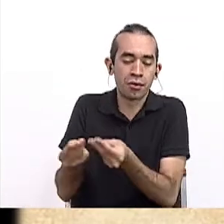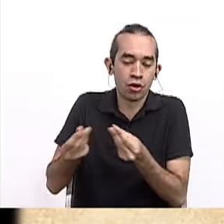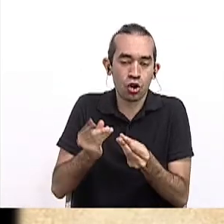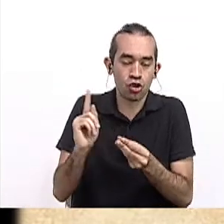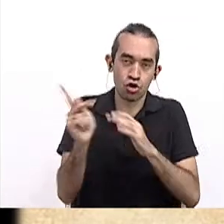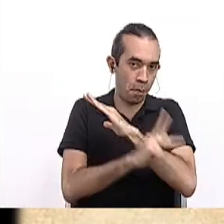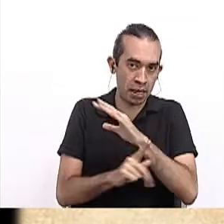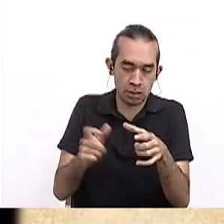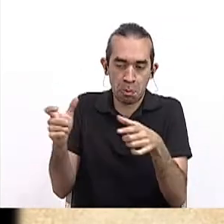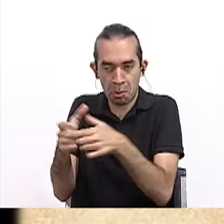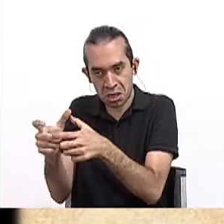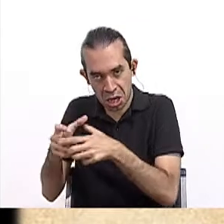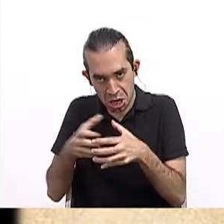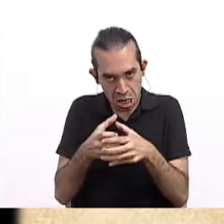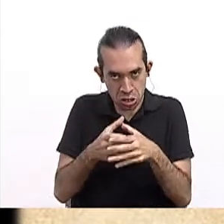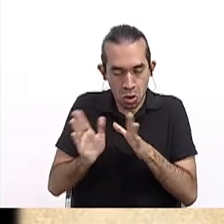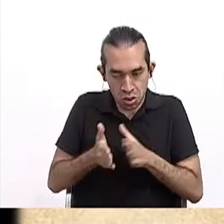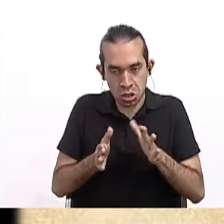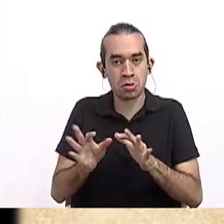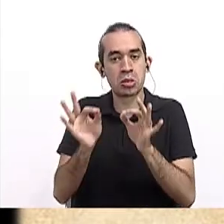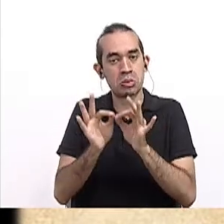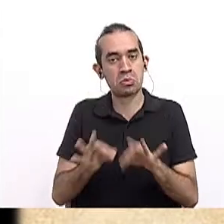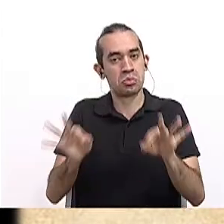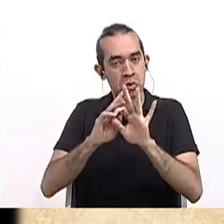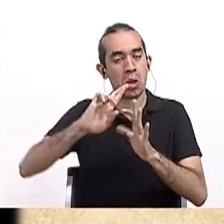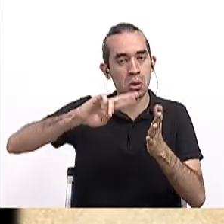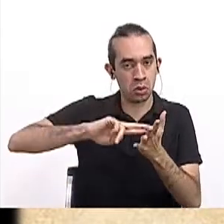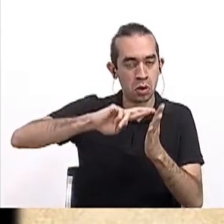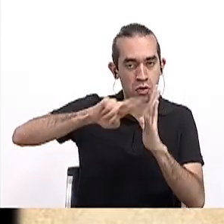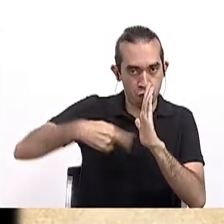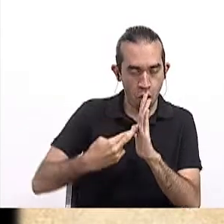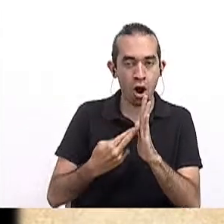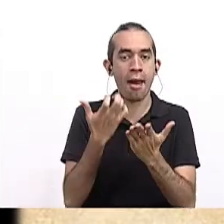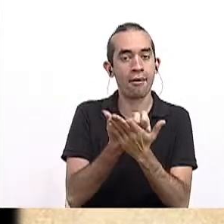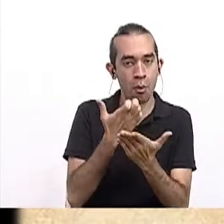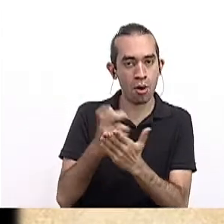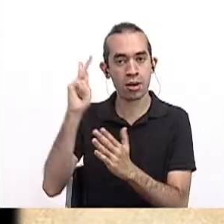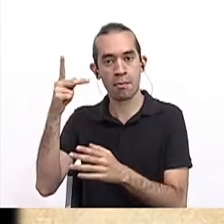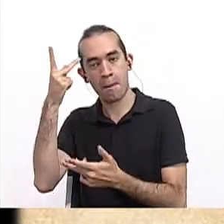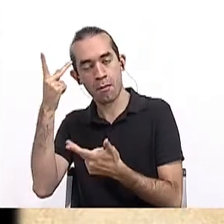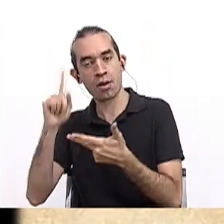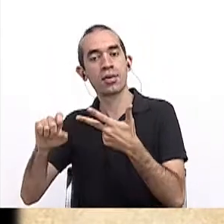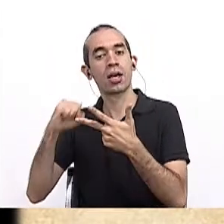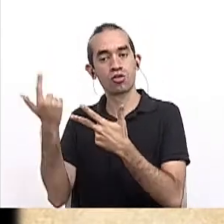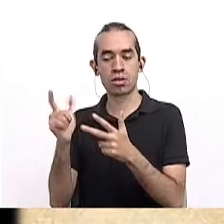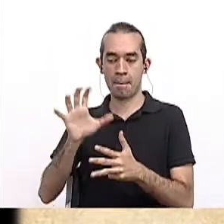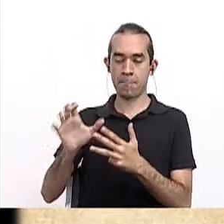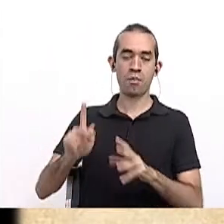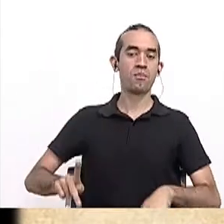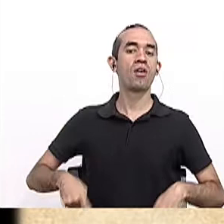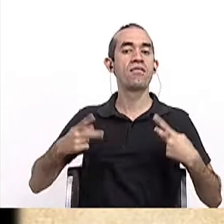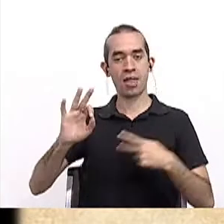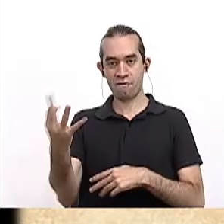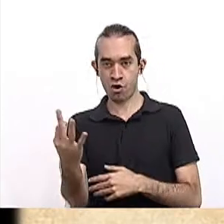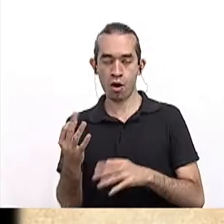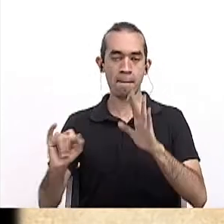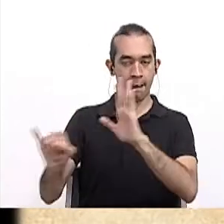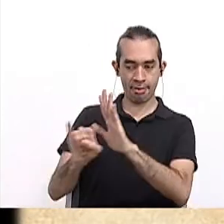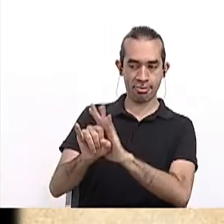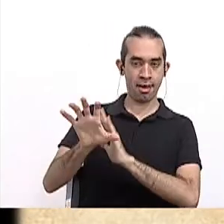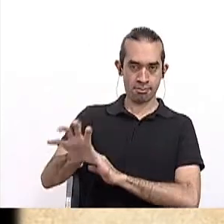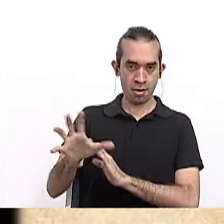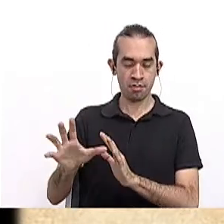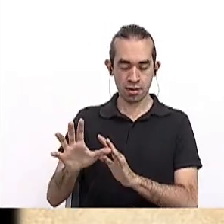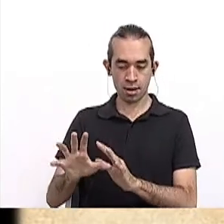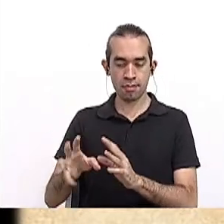subnacionales organizados con significación económica, política, social, con singulares medios de vida, con entidad propia y con